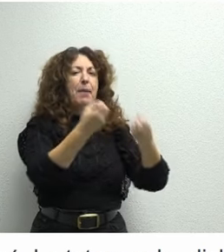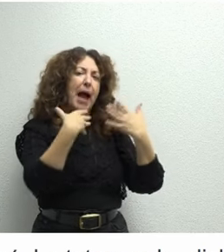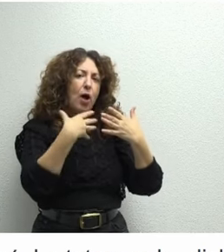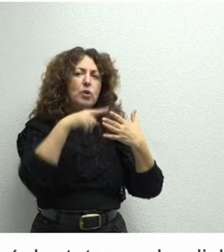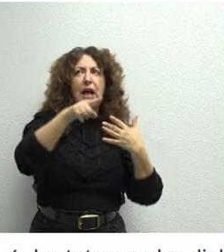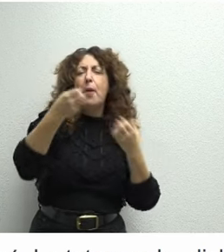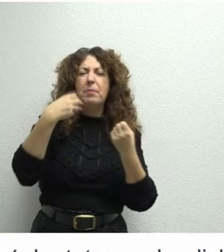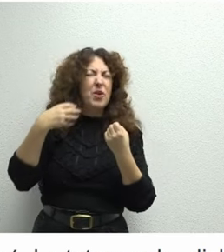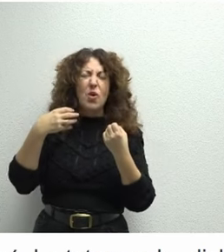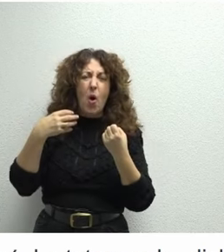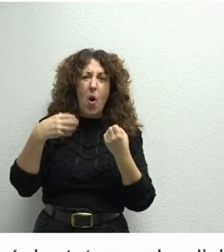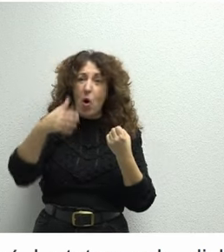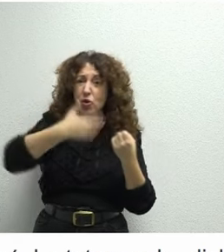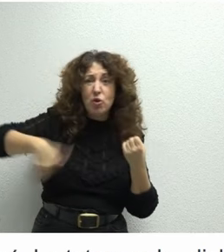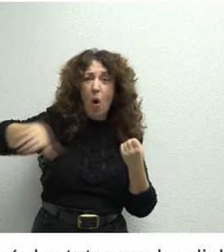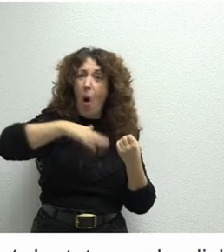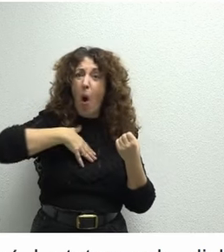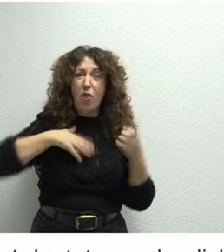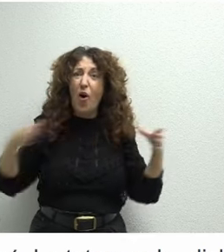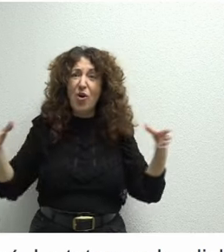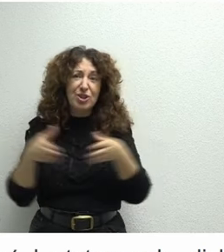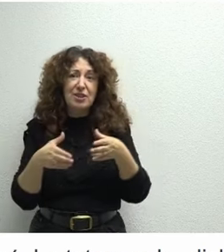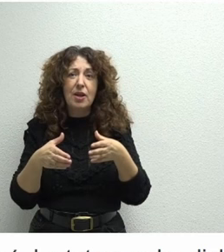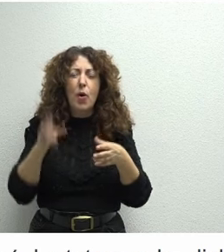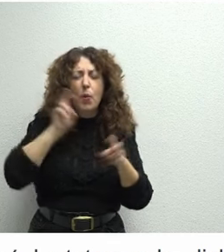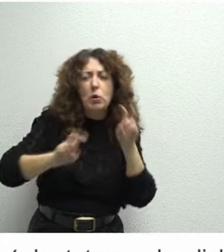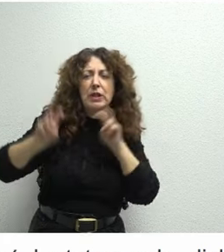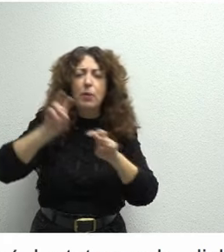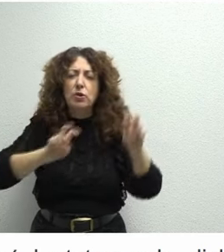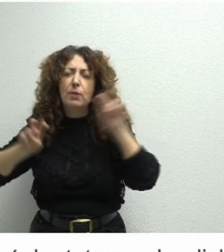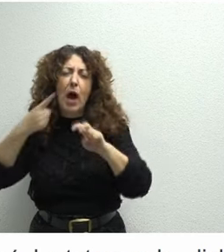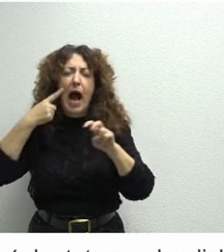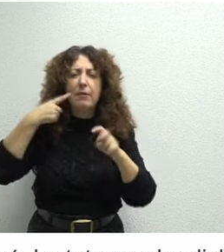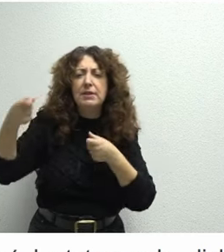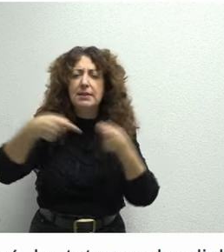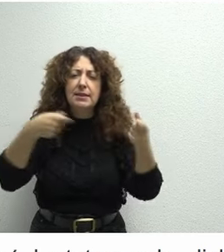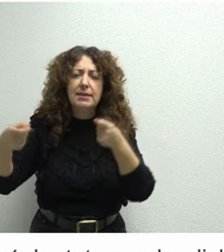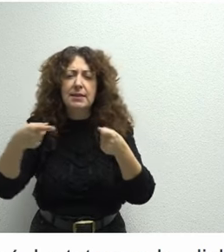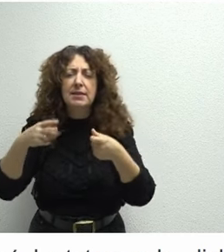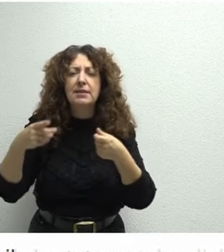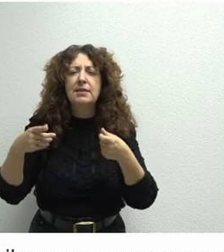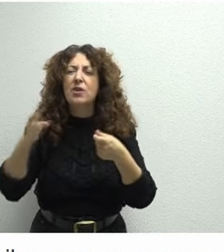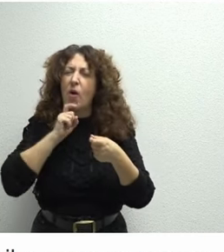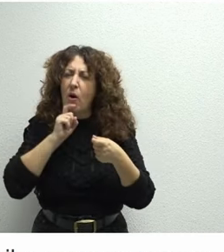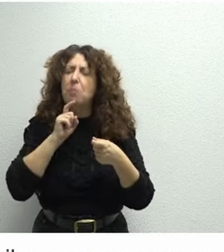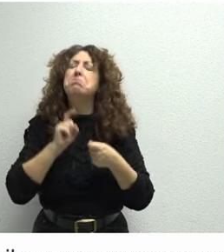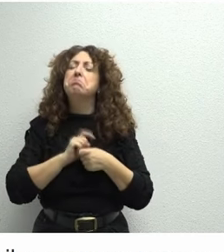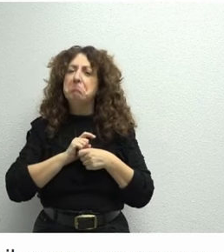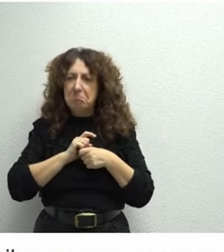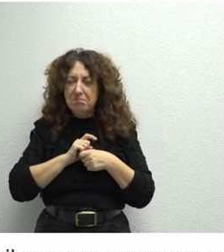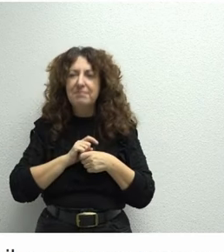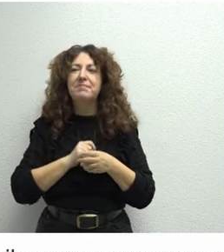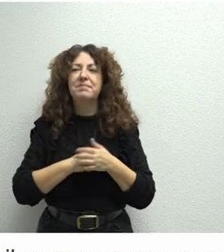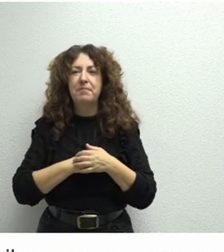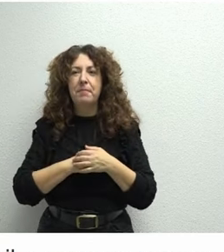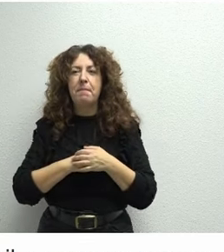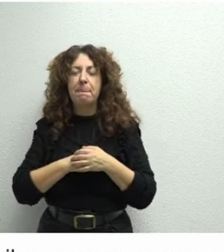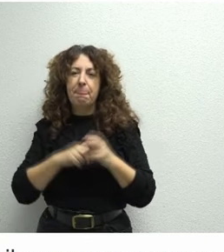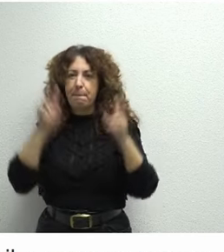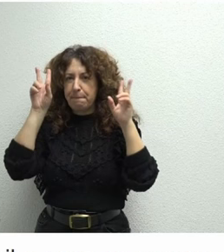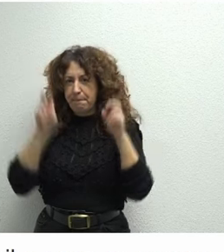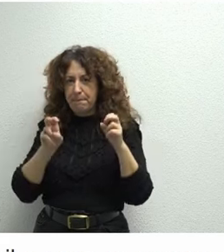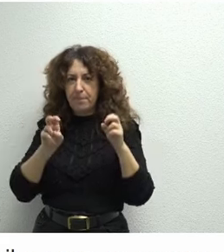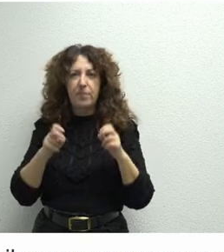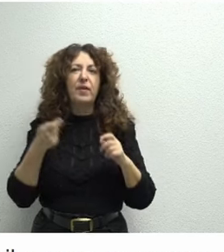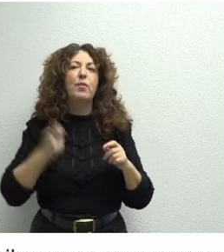No es que estamos todos ahí y ya vamos buscando actuaciones conjuntas me llamó la atención este Respecto a los